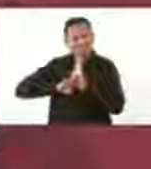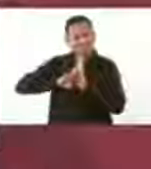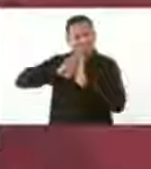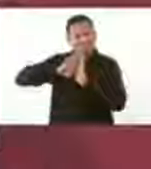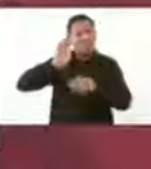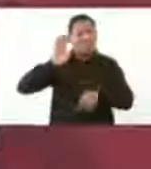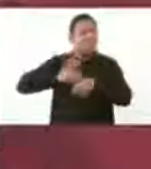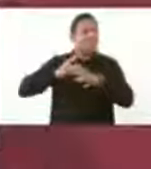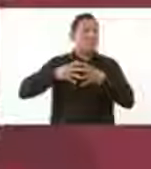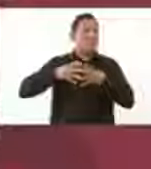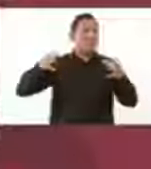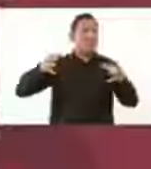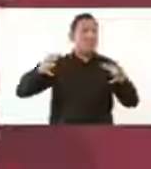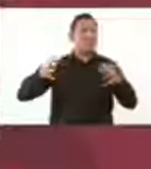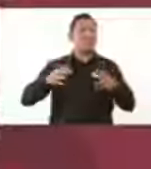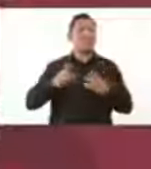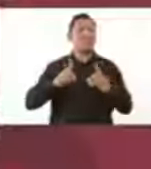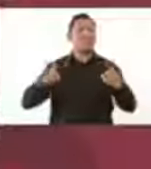adelante.